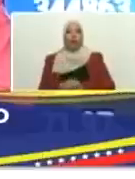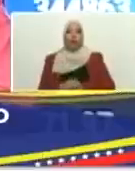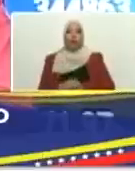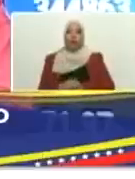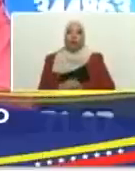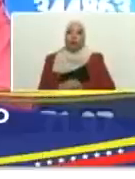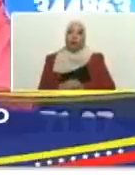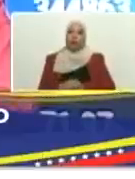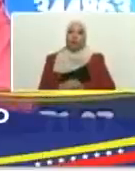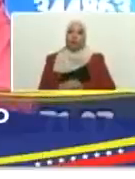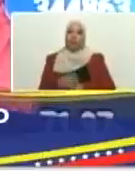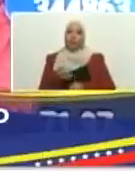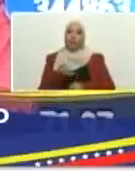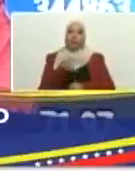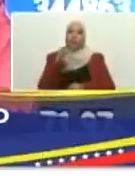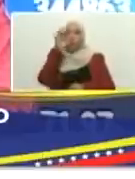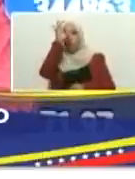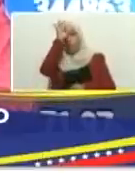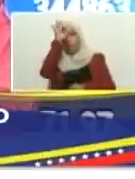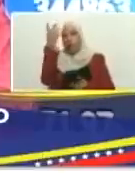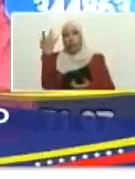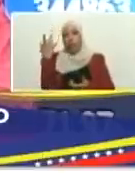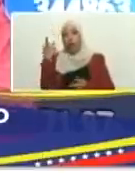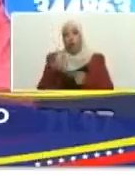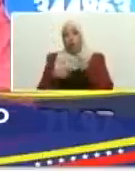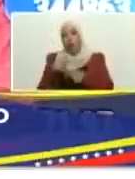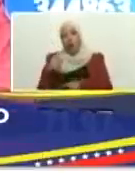éramos tan inocentes,